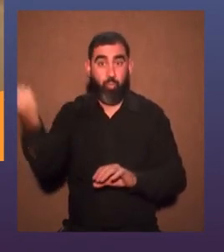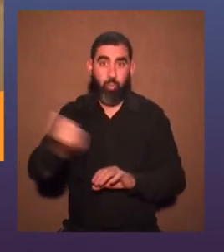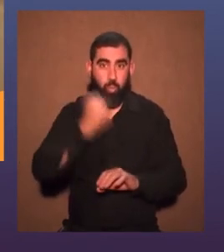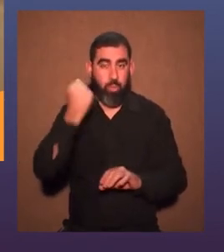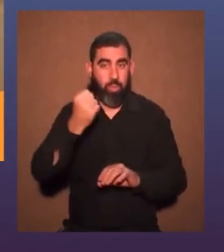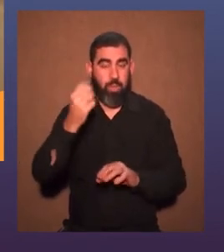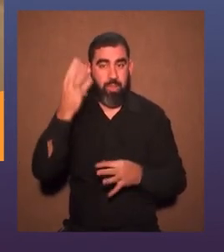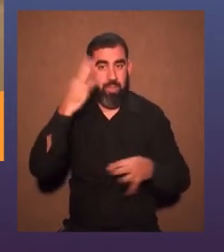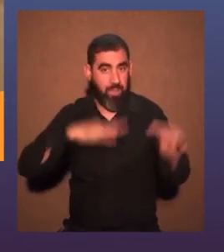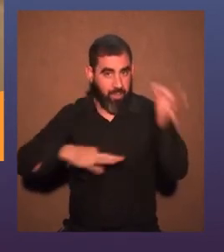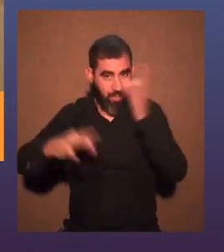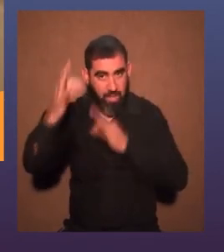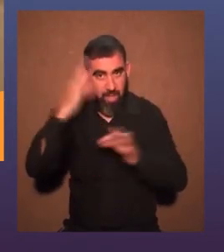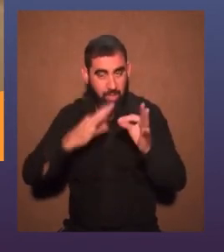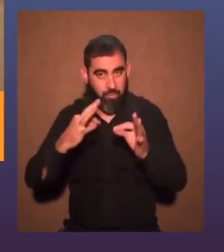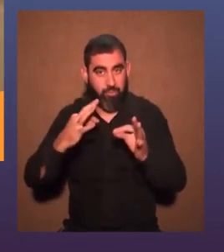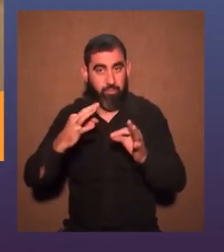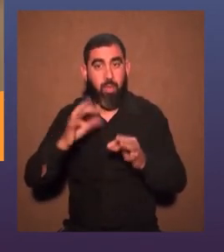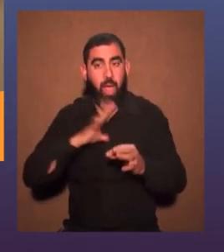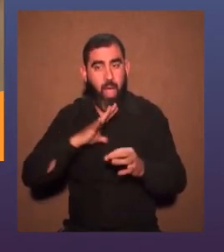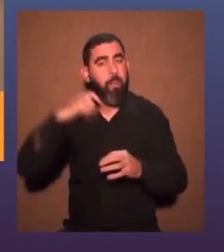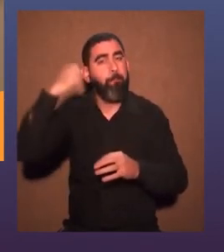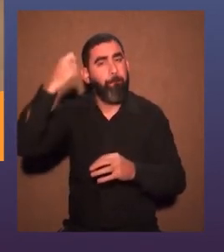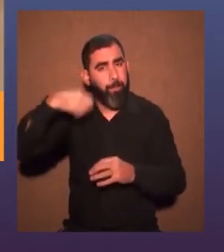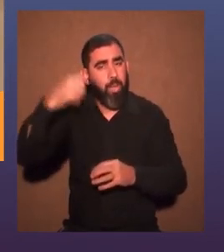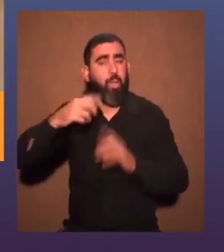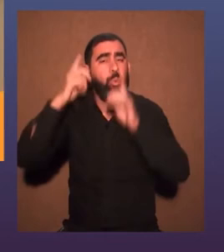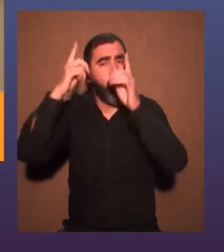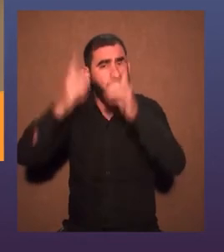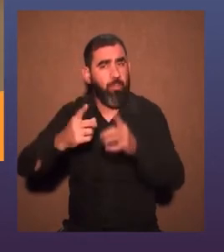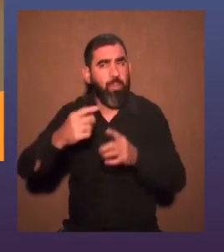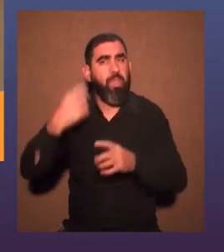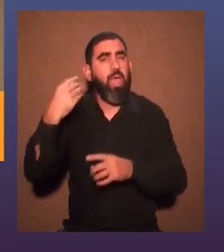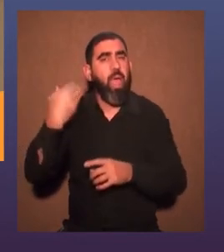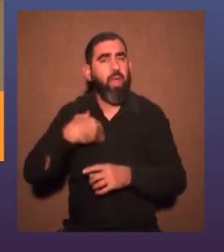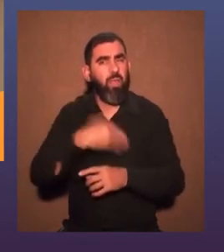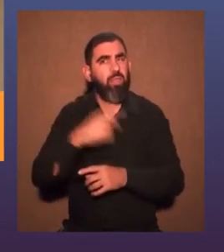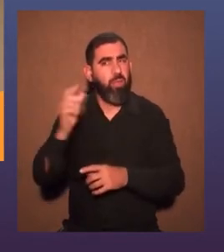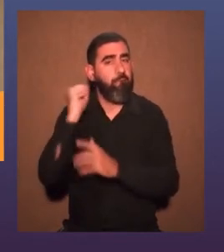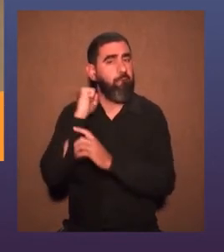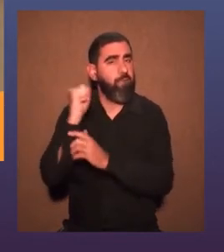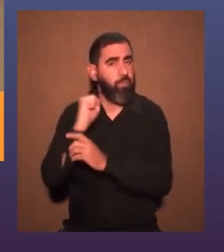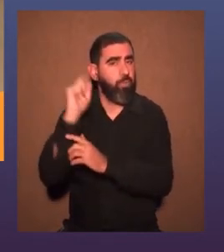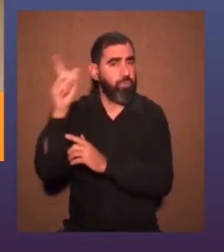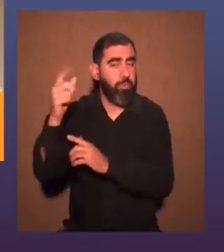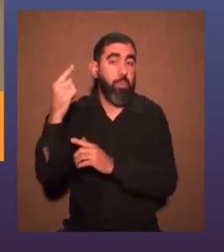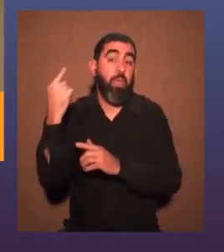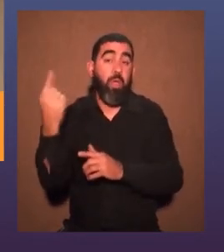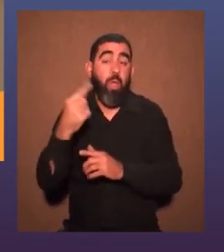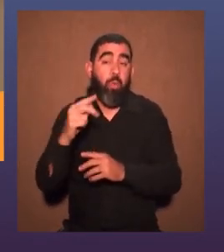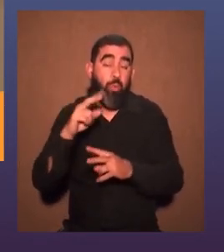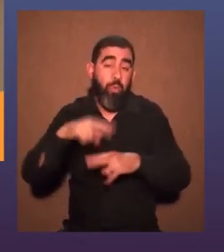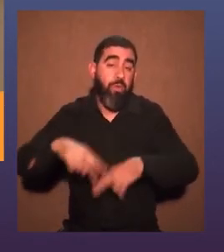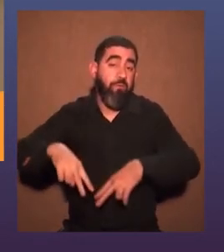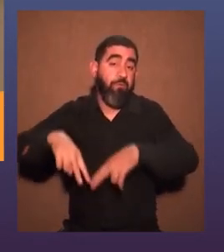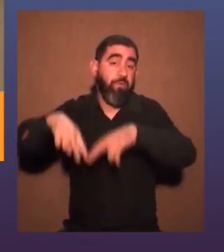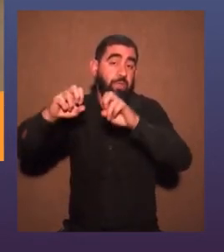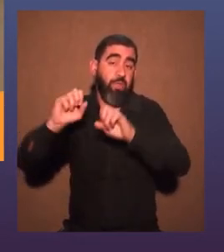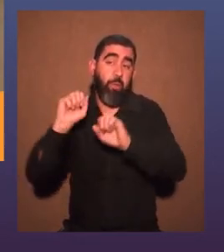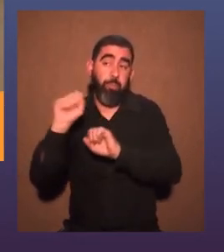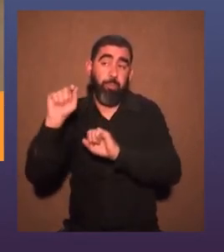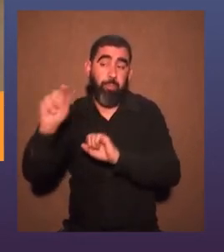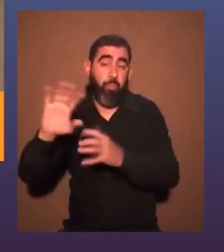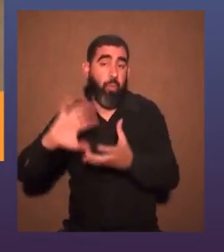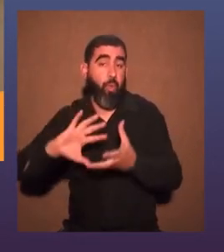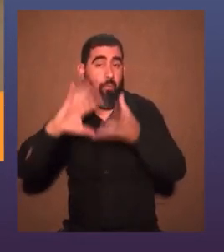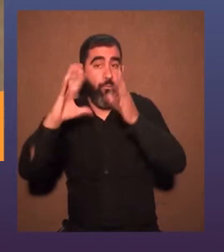tenía mucha data de eso. Hay una película principalmente que es la argentina, muy famosa. Como que cada cual hizo su acercamiento, pero en cierto